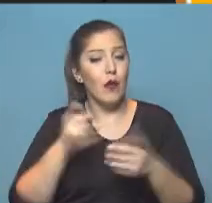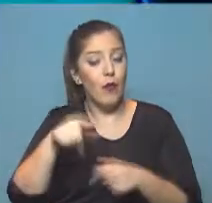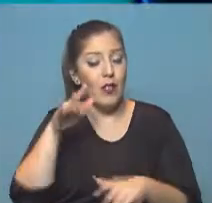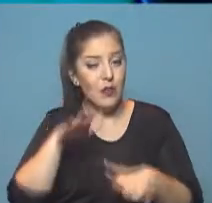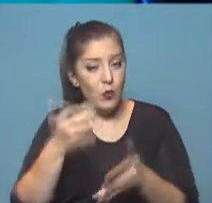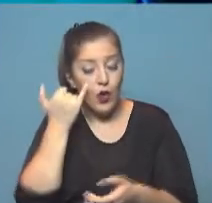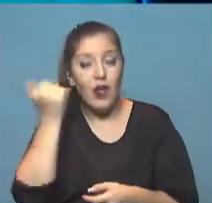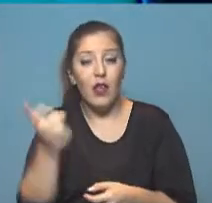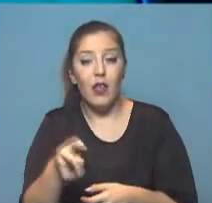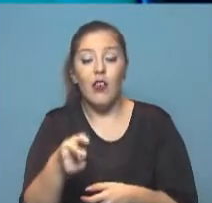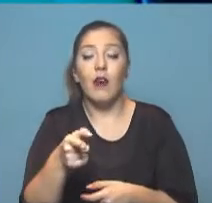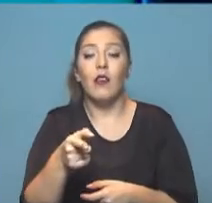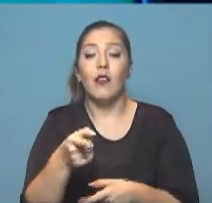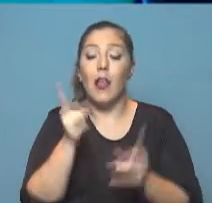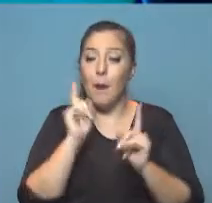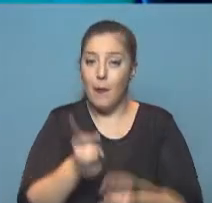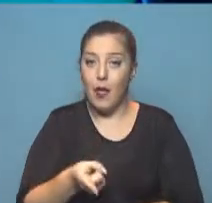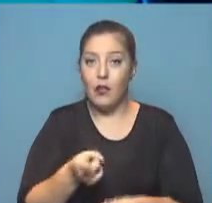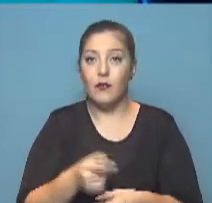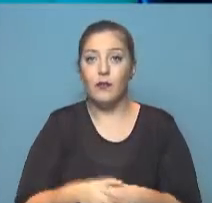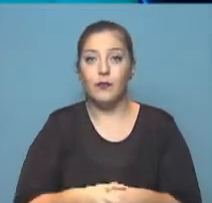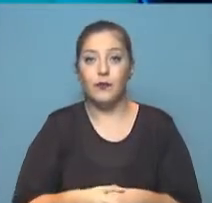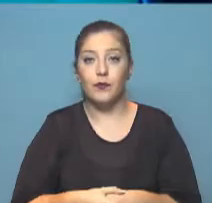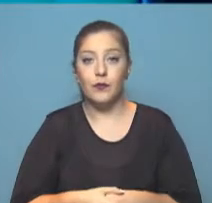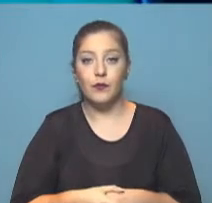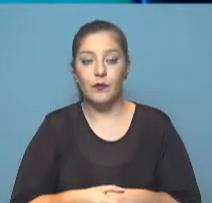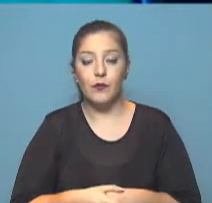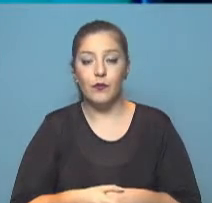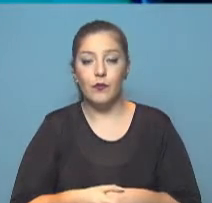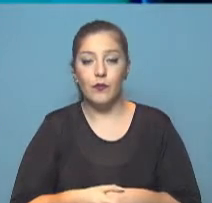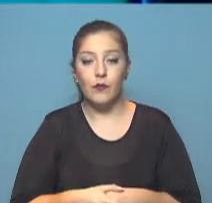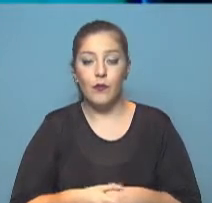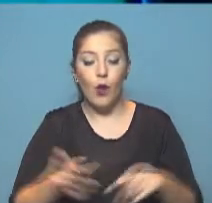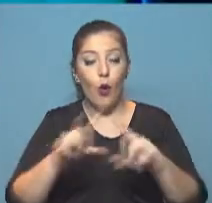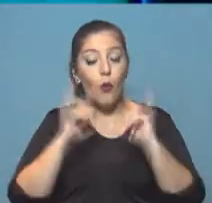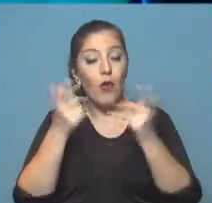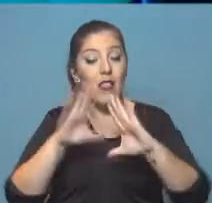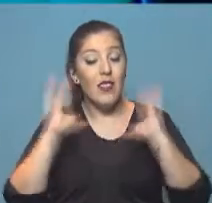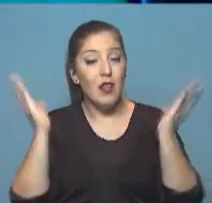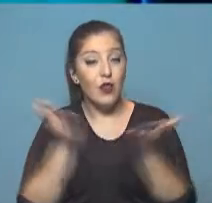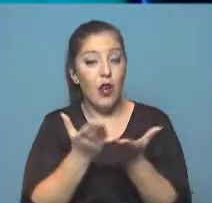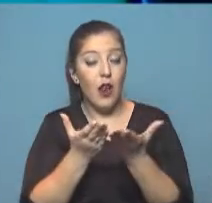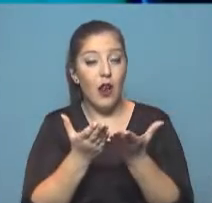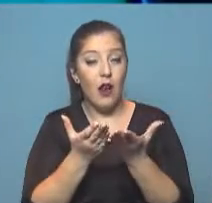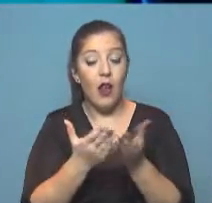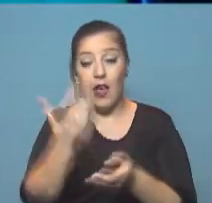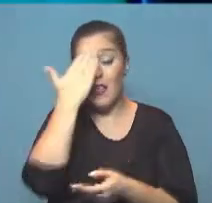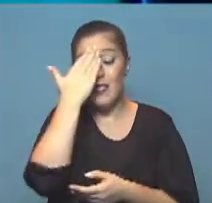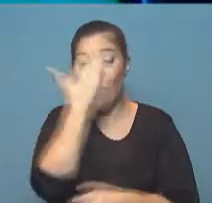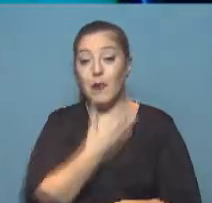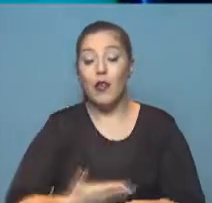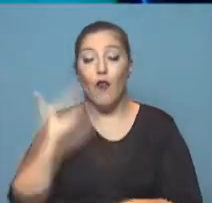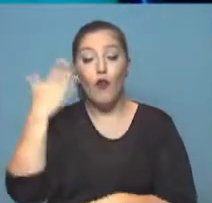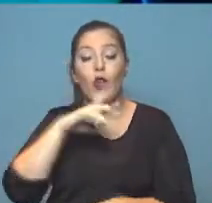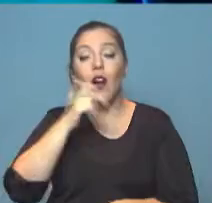que además, advierto, e insisto y remarco, es una comunidad internacional muy pluralista. Los 15 presidentes que estuvieron en